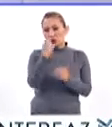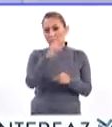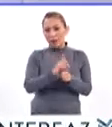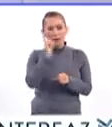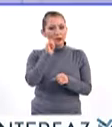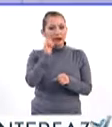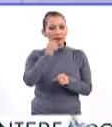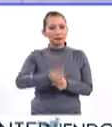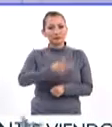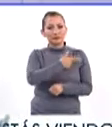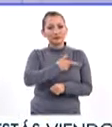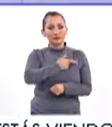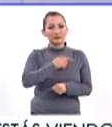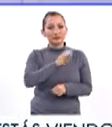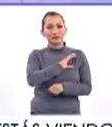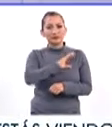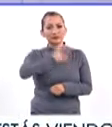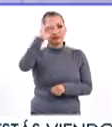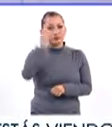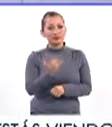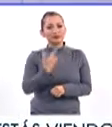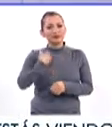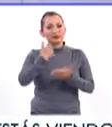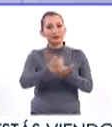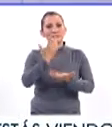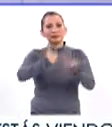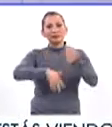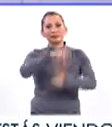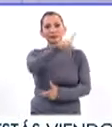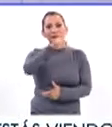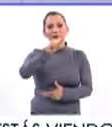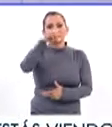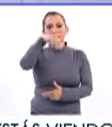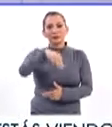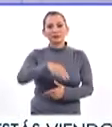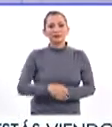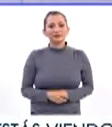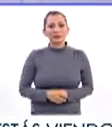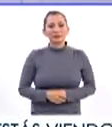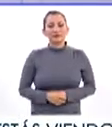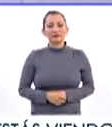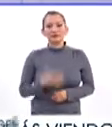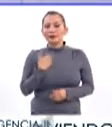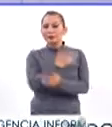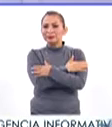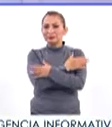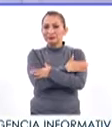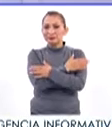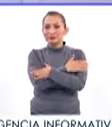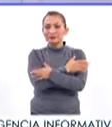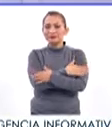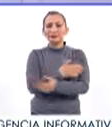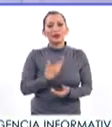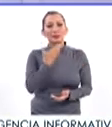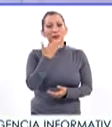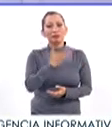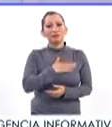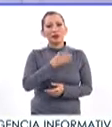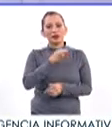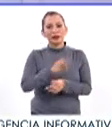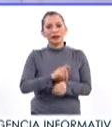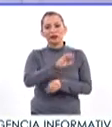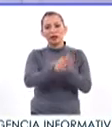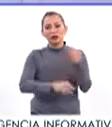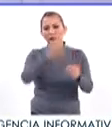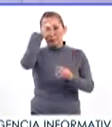día mañana. Saludamos con mucho gusto a mi queridísima Griselda Yebra, que se encuentra en la lengua de señas mexicana. Un fuerte abrazo y muy buenos días a